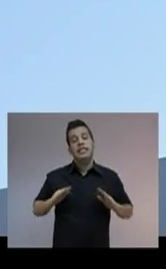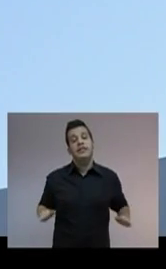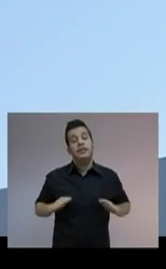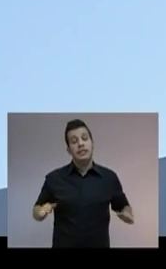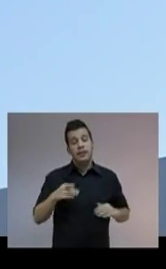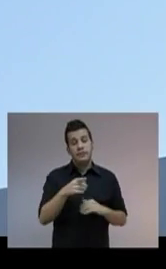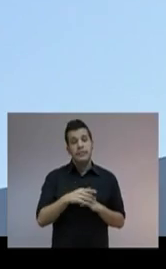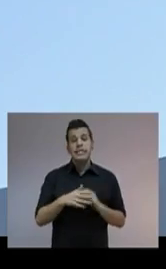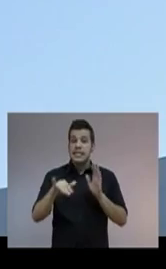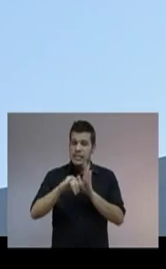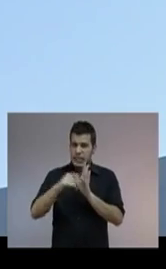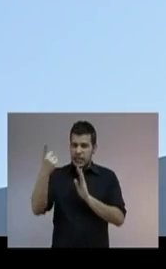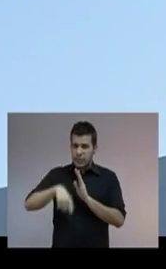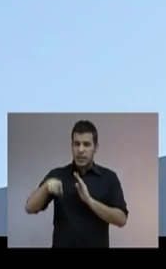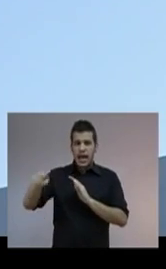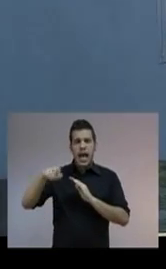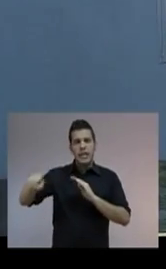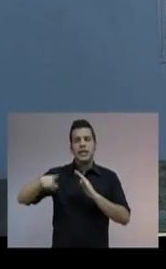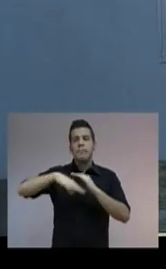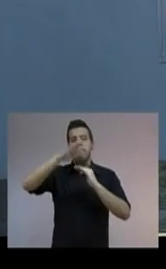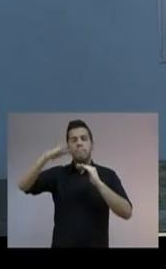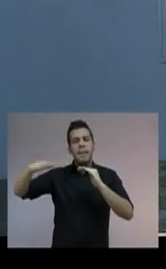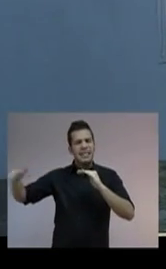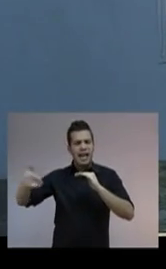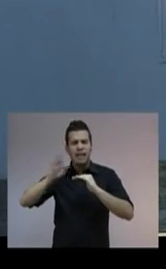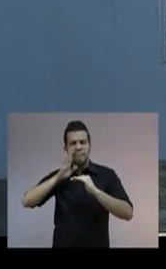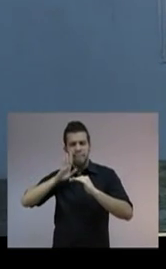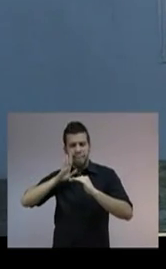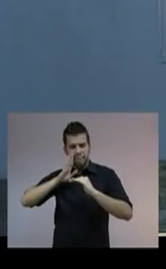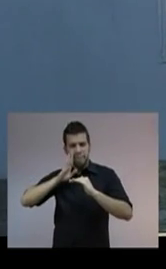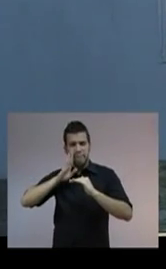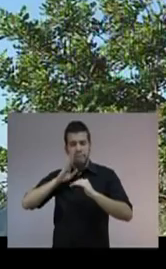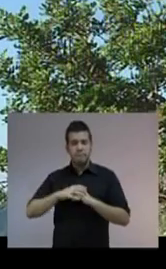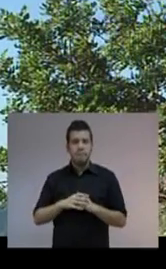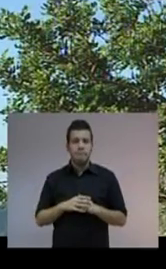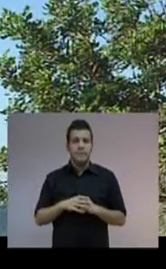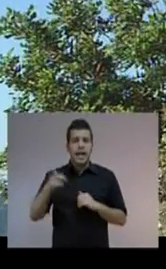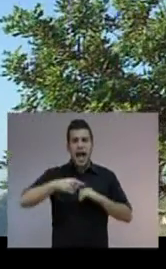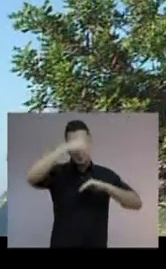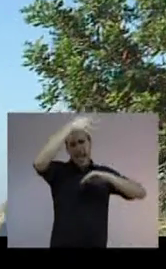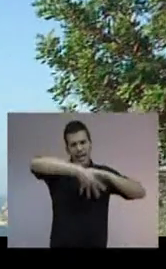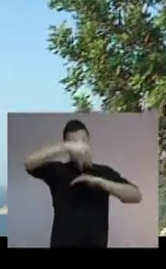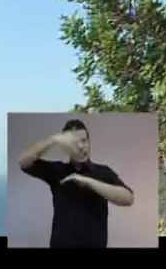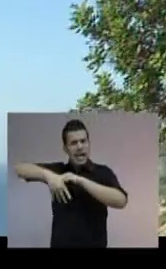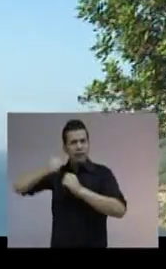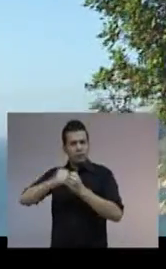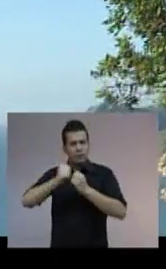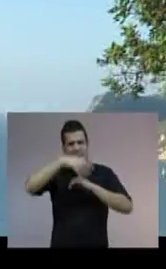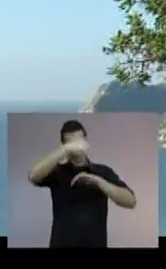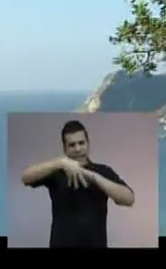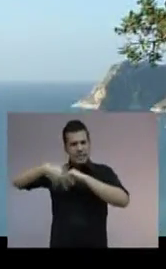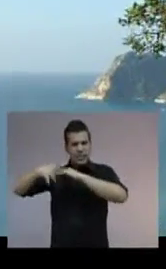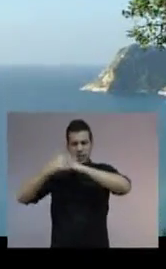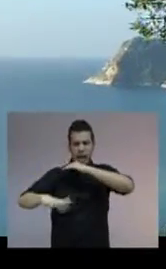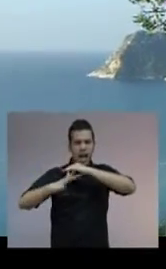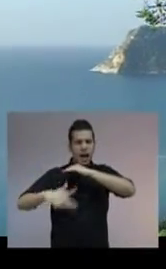Muy cerca encontramos enseguida los paisajes de los que nos habían hablado. Gigantescos acantilados que se asoman al mar desde los cabos